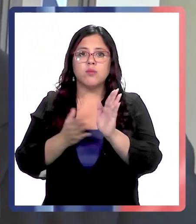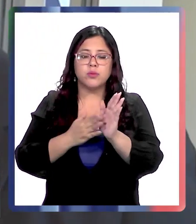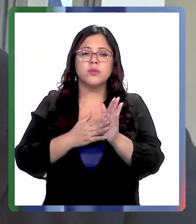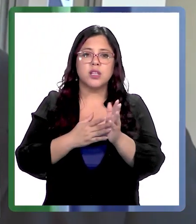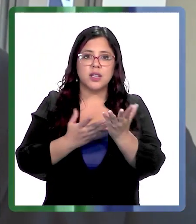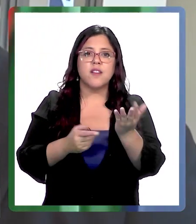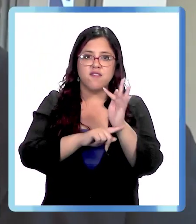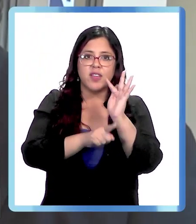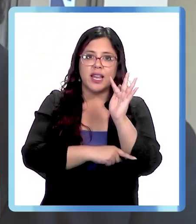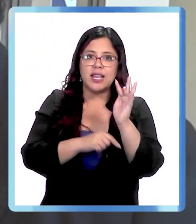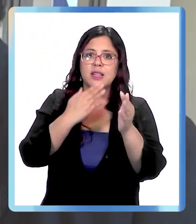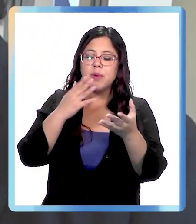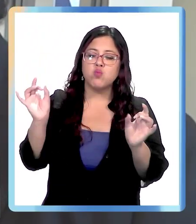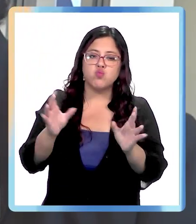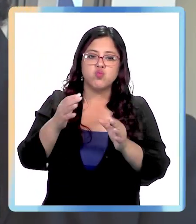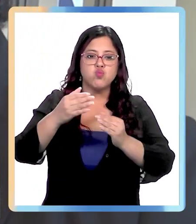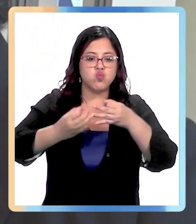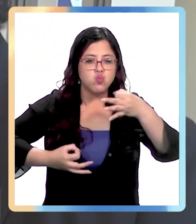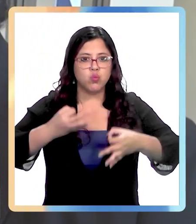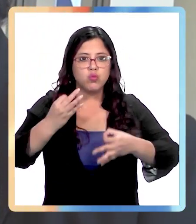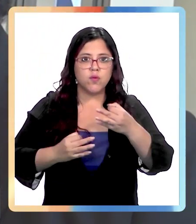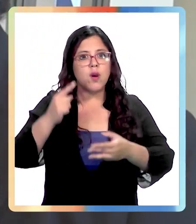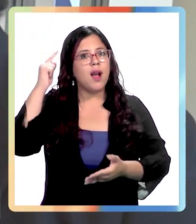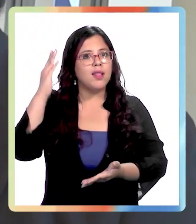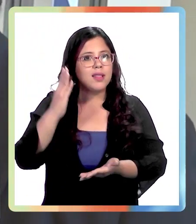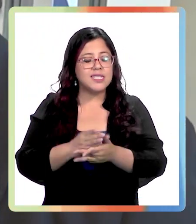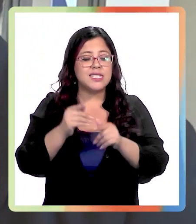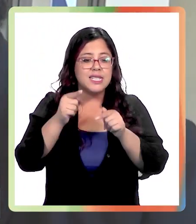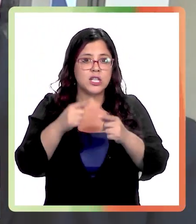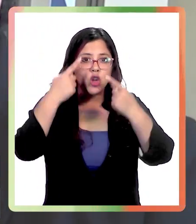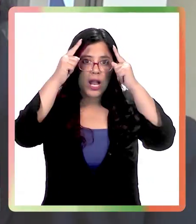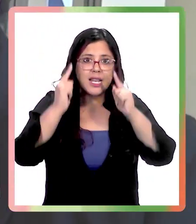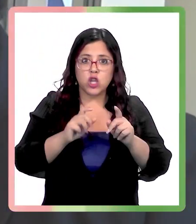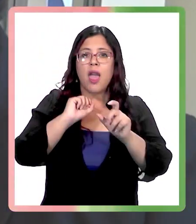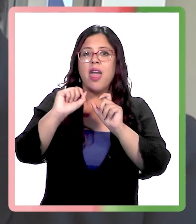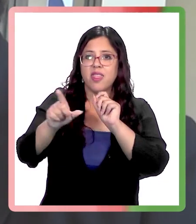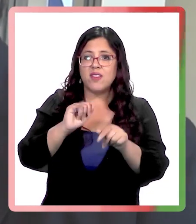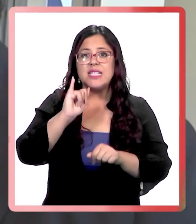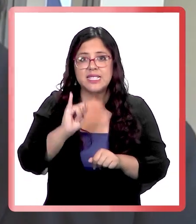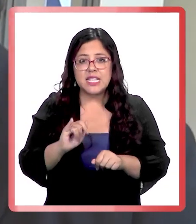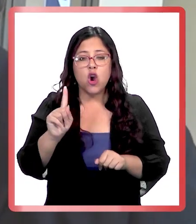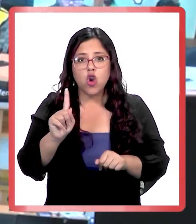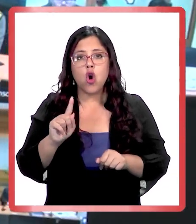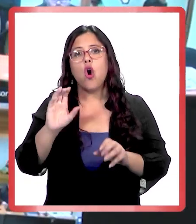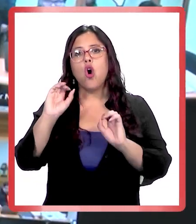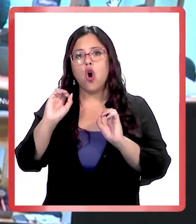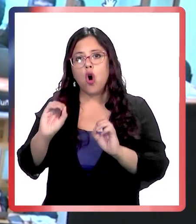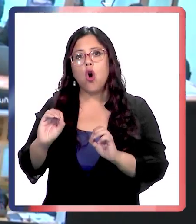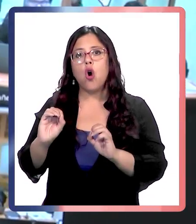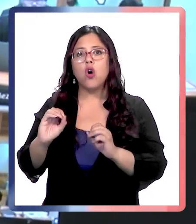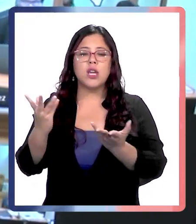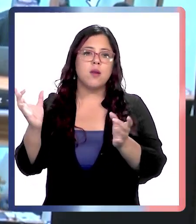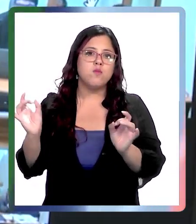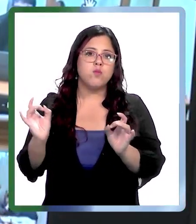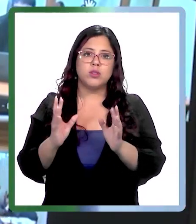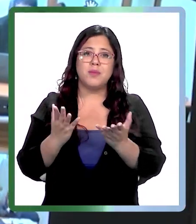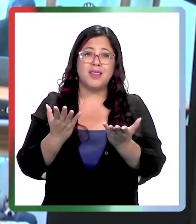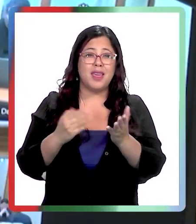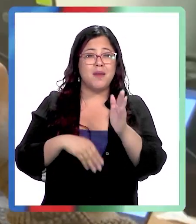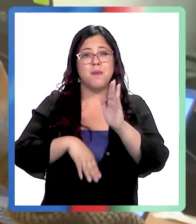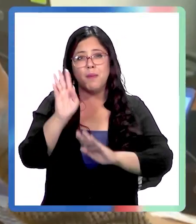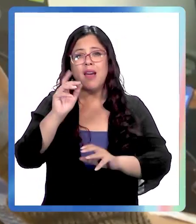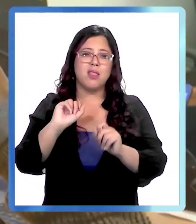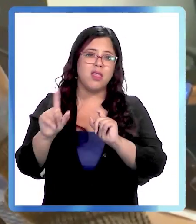dar al tribunal alguna posibilidad de decidir si efectivamente estas lesiones fueron defensivas o eventualmente se excede dentro de la misma defensa. Este juicio